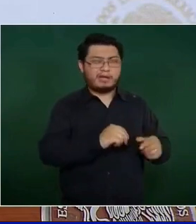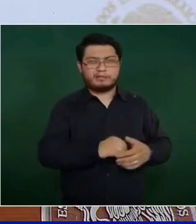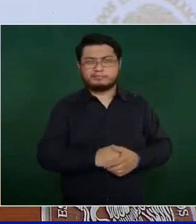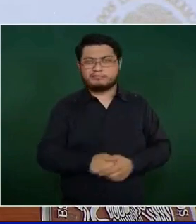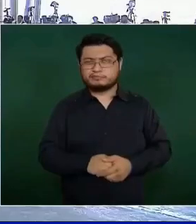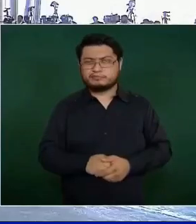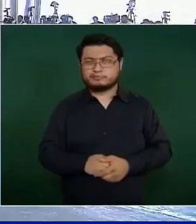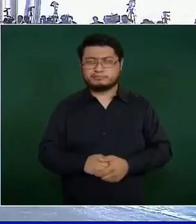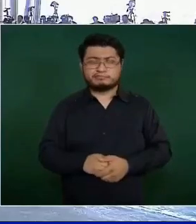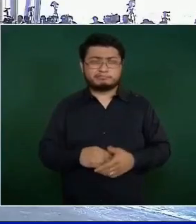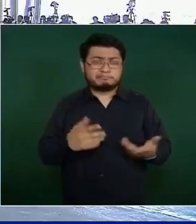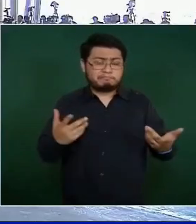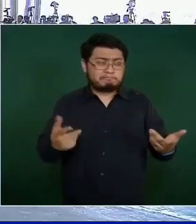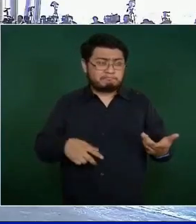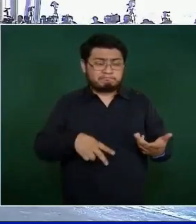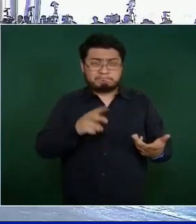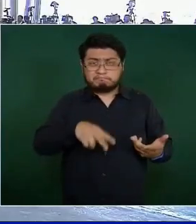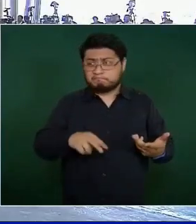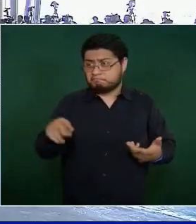Están